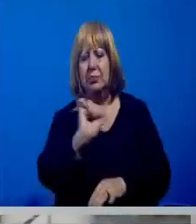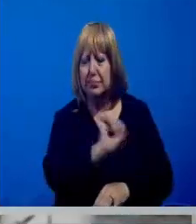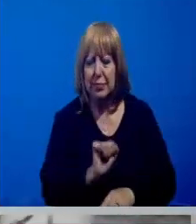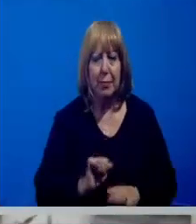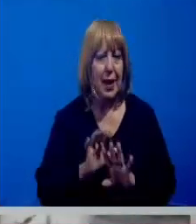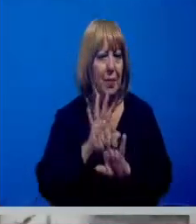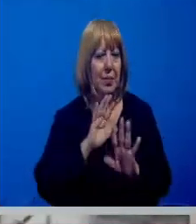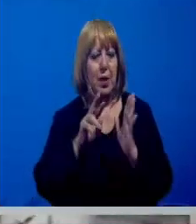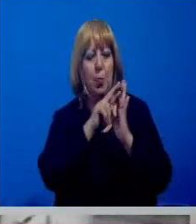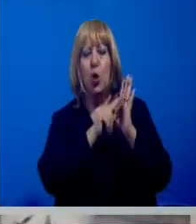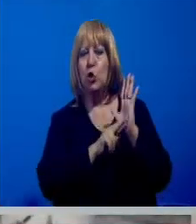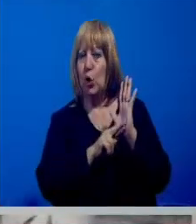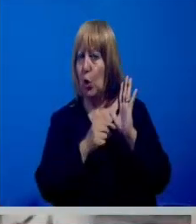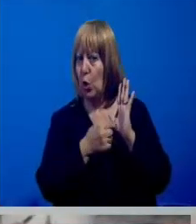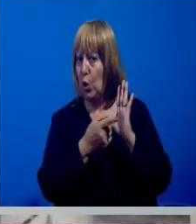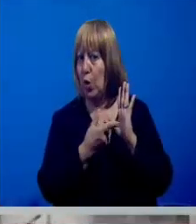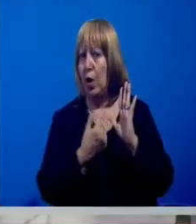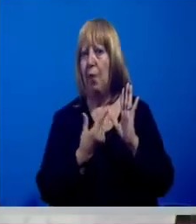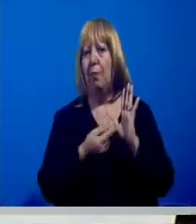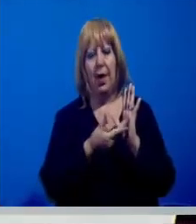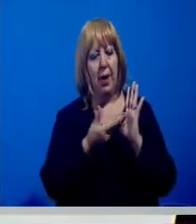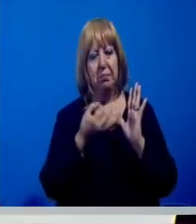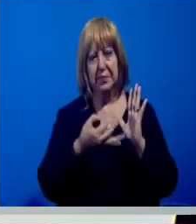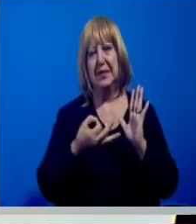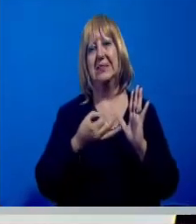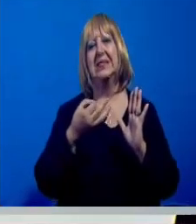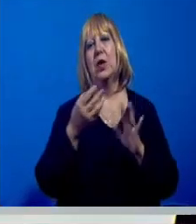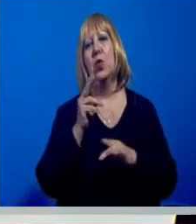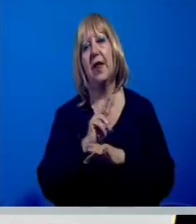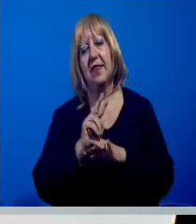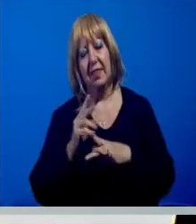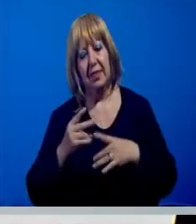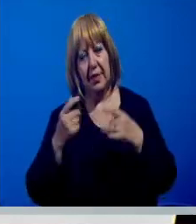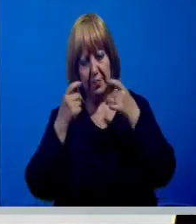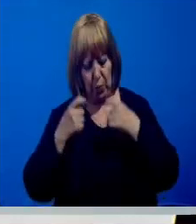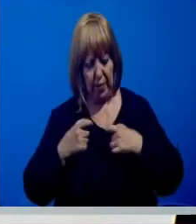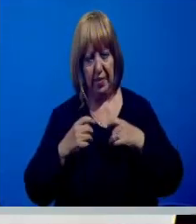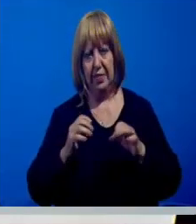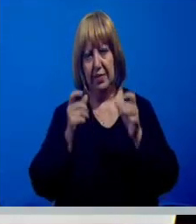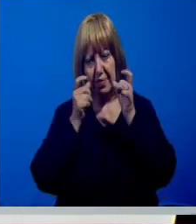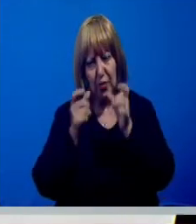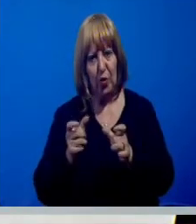Hay un protocolo que se está llevando adelante para garantizar la seguridad y la salud de todos los mendocinos.